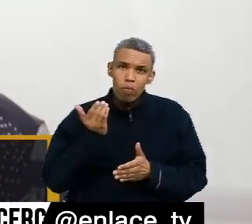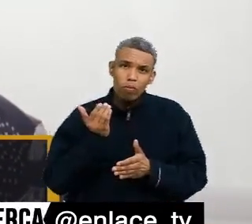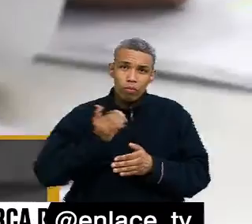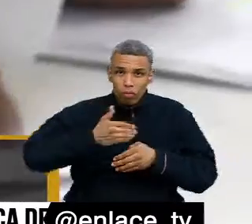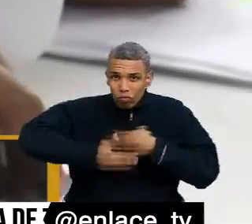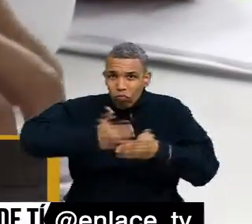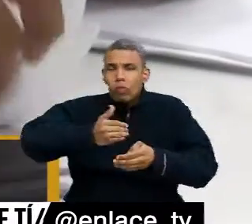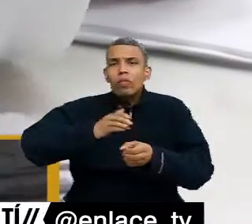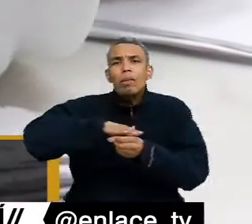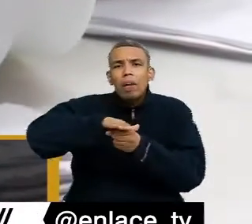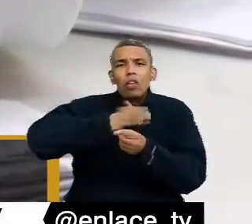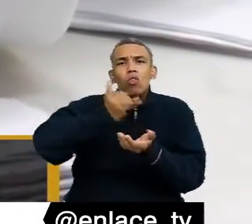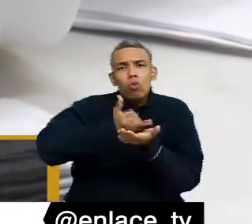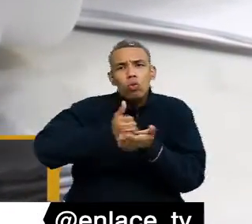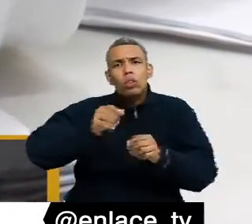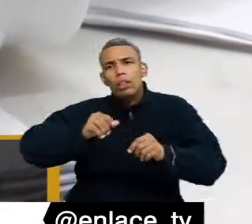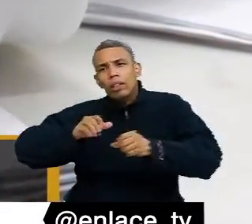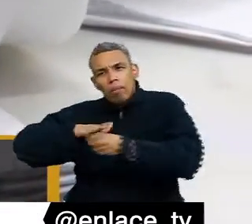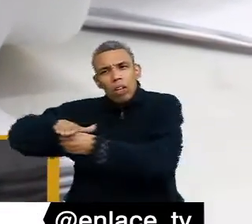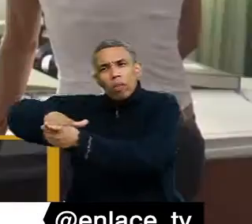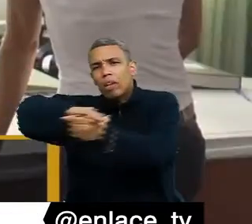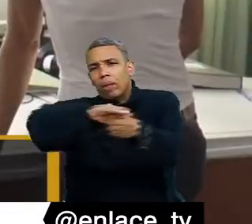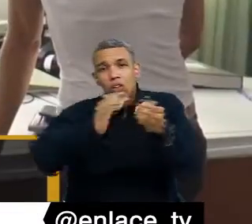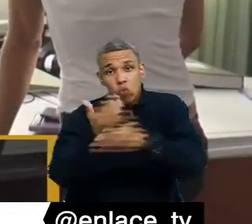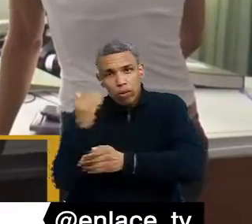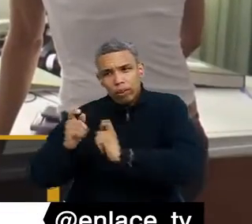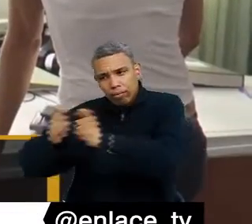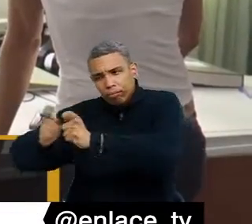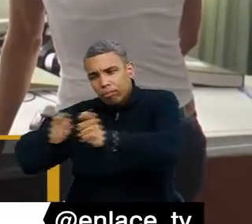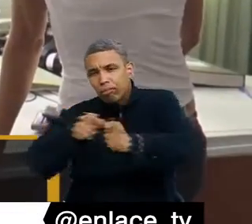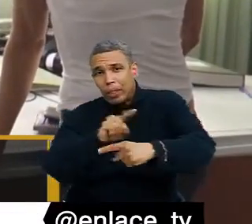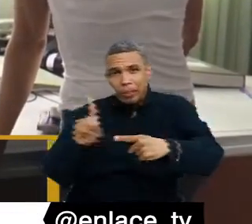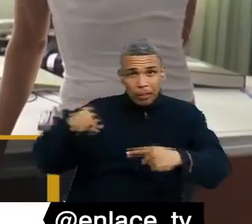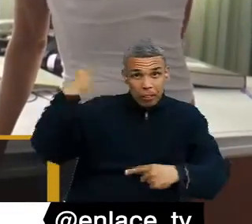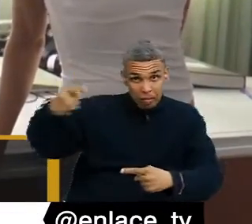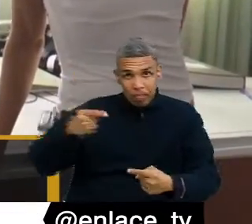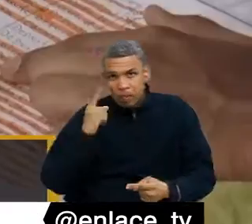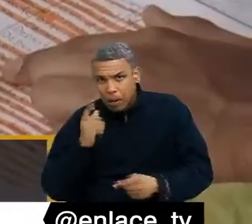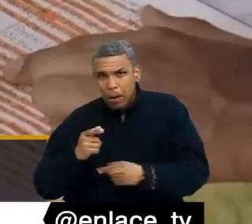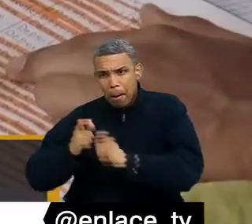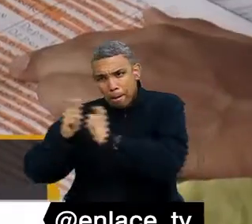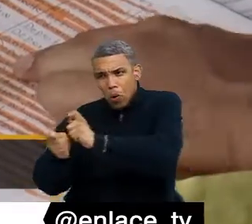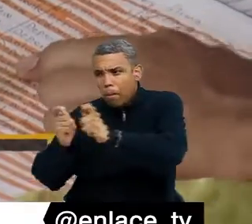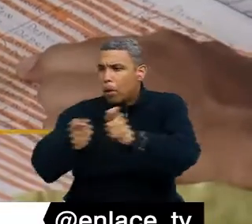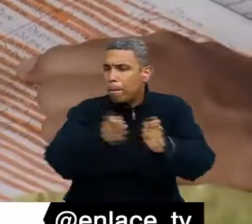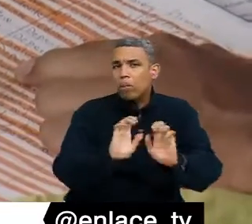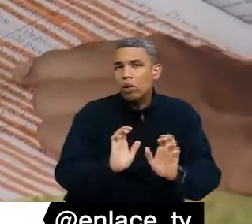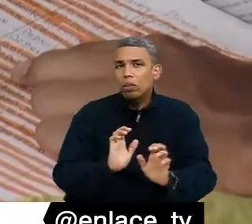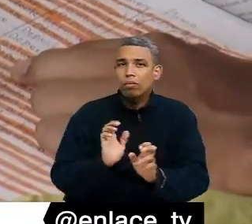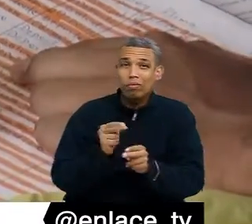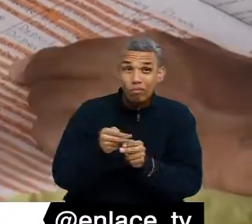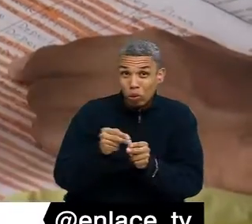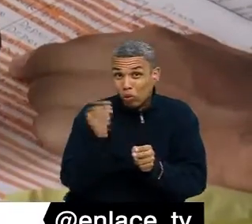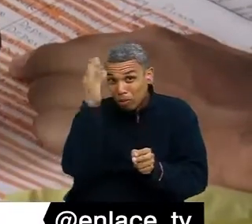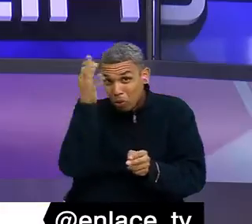las juntas de acción comunal. En las próximas semanas la Secretaría de Gobierno estará definiendo estas impugnaciones y convocando a las nuevas elecciones a que haya